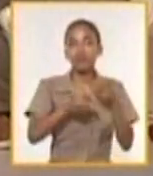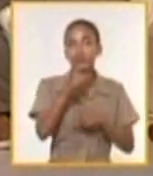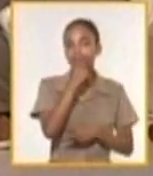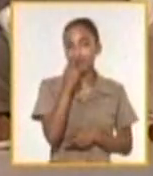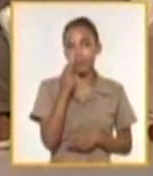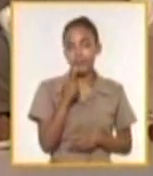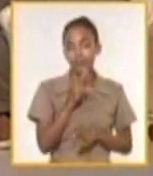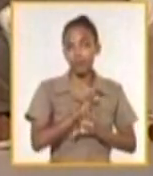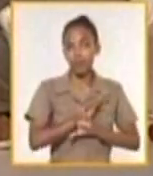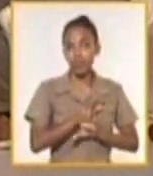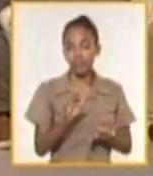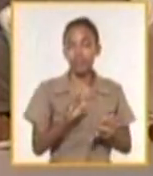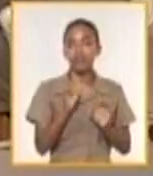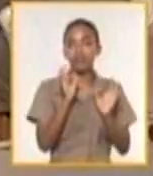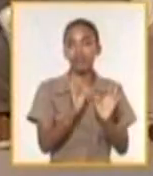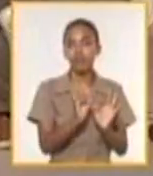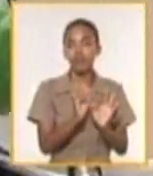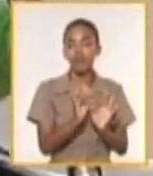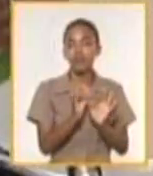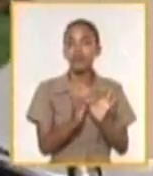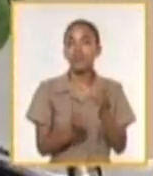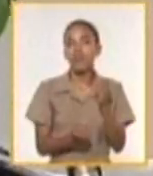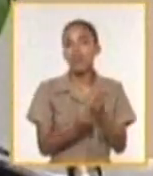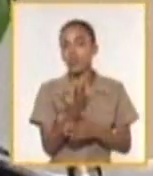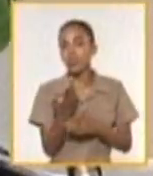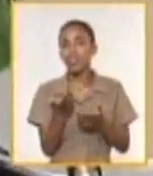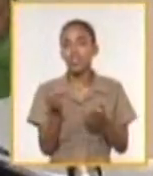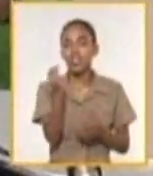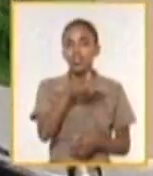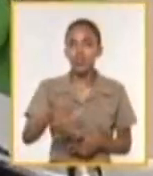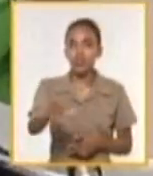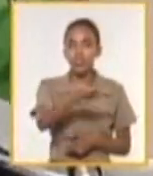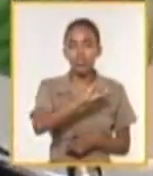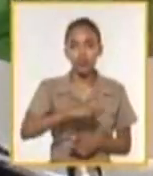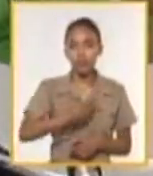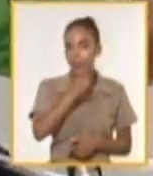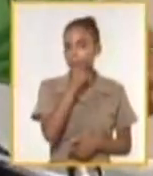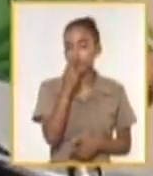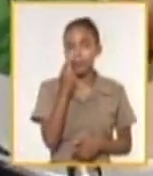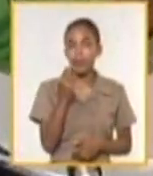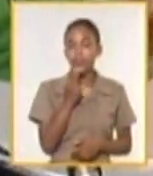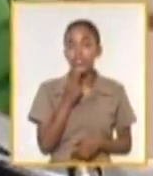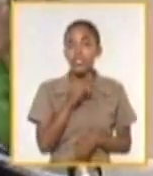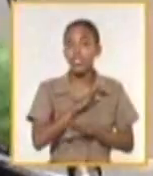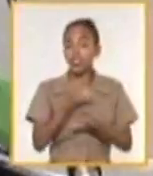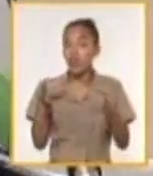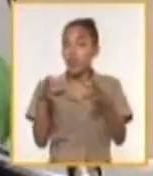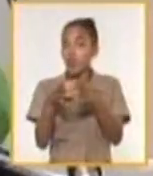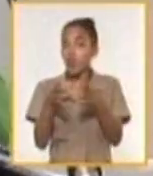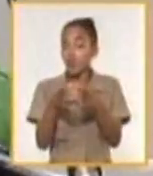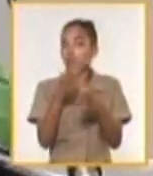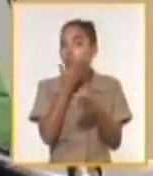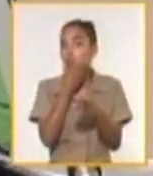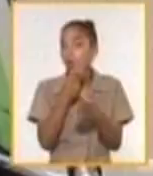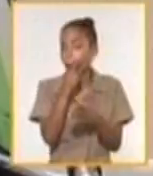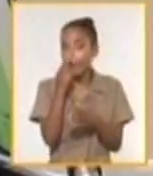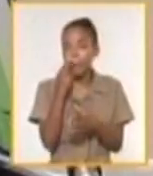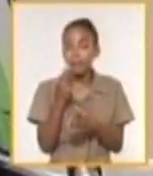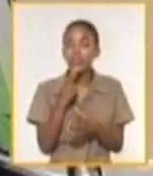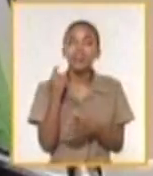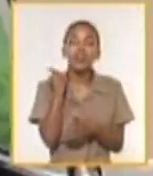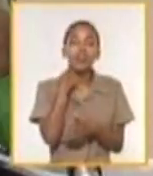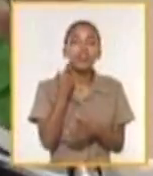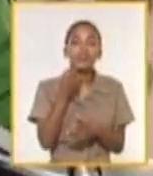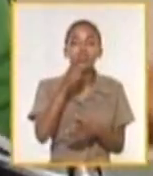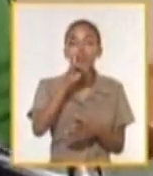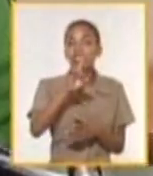el Centro de Estudios Martianos. Funda luego la Sociedad Cultural José Martí, ya el Movimiento Juvenil Martiano en